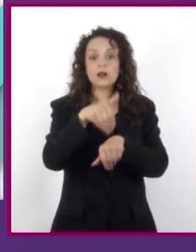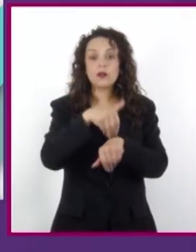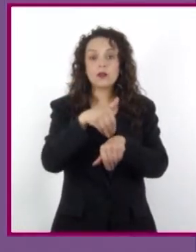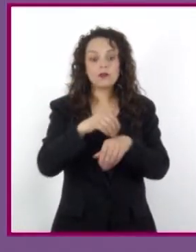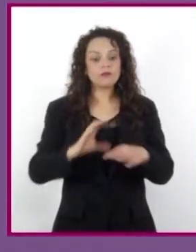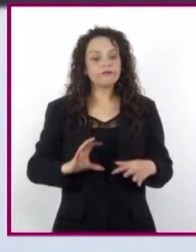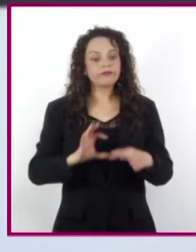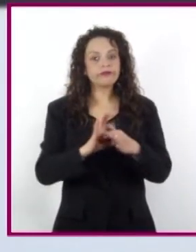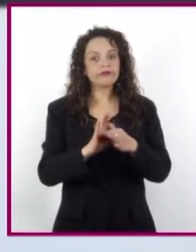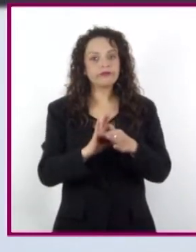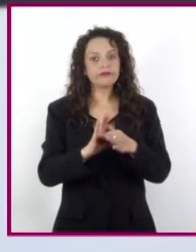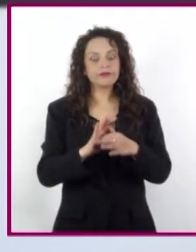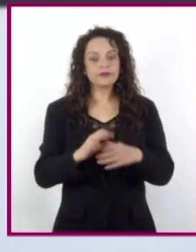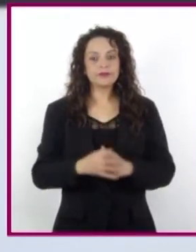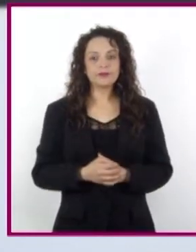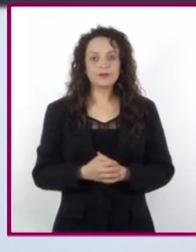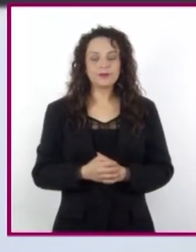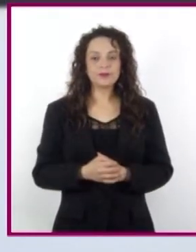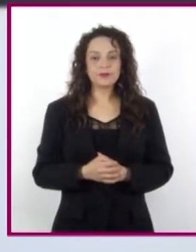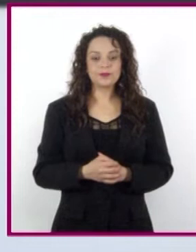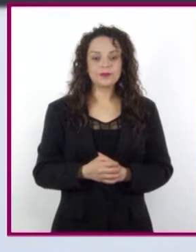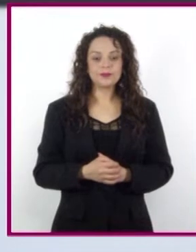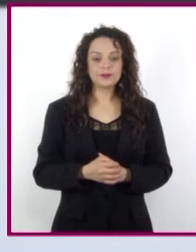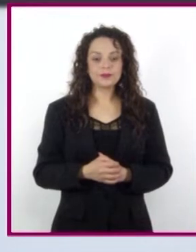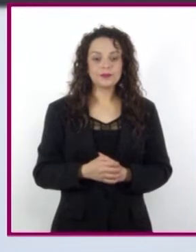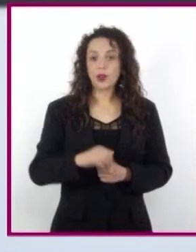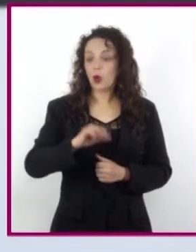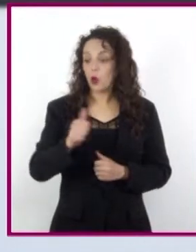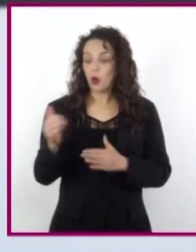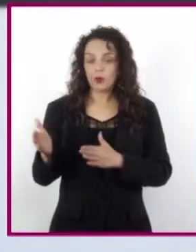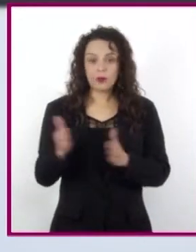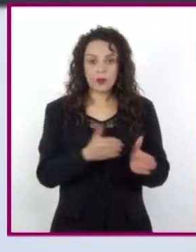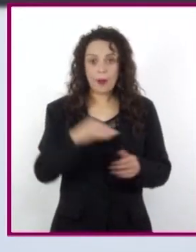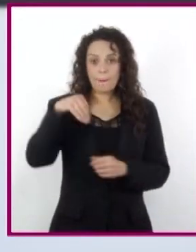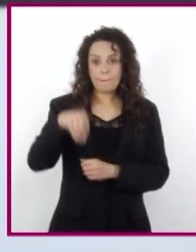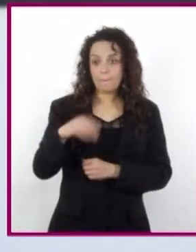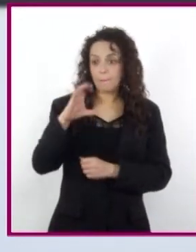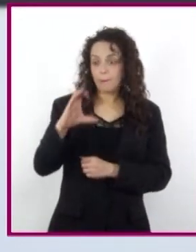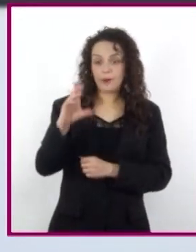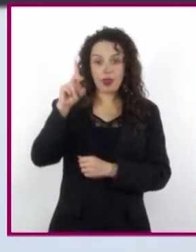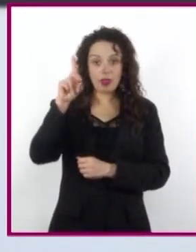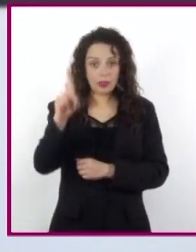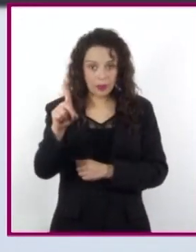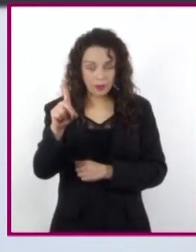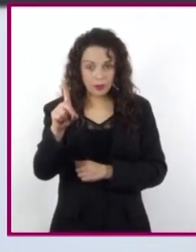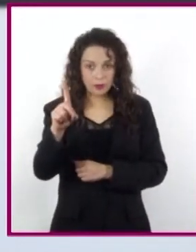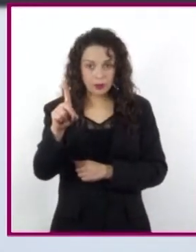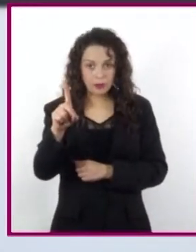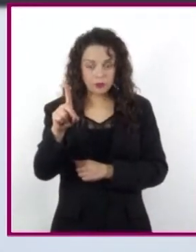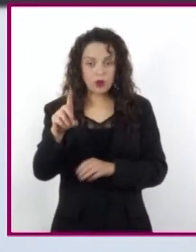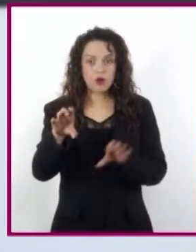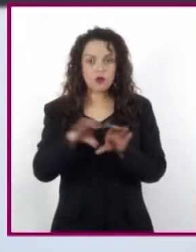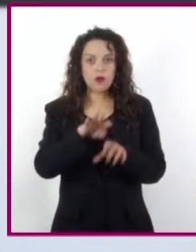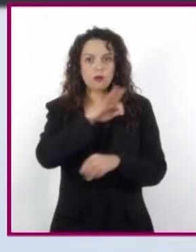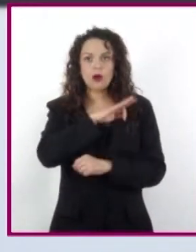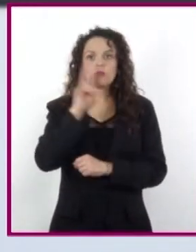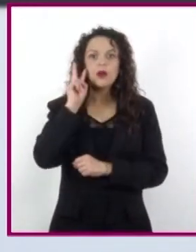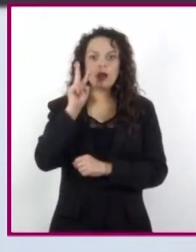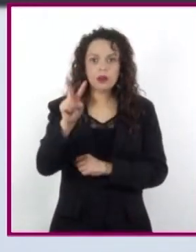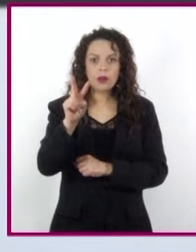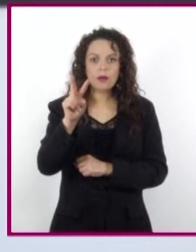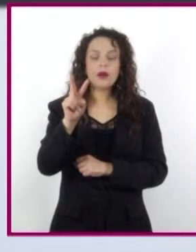común. Por otro lado, el máximo común divisor, que se representa por sus iniciales